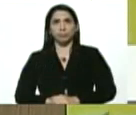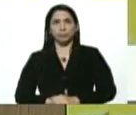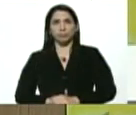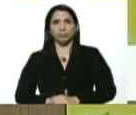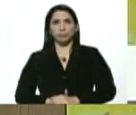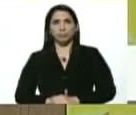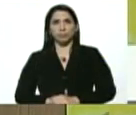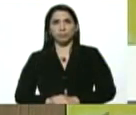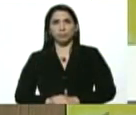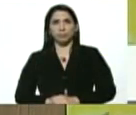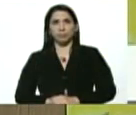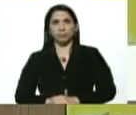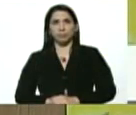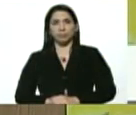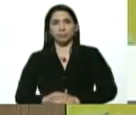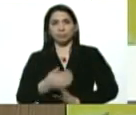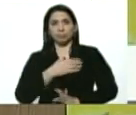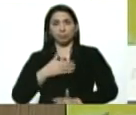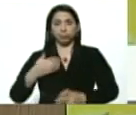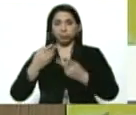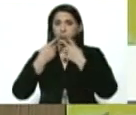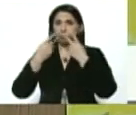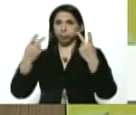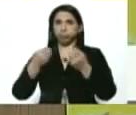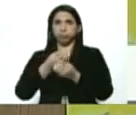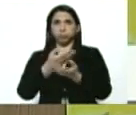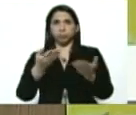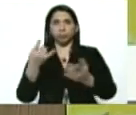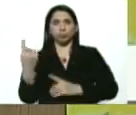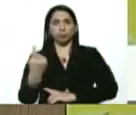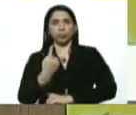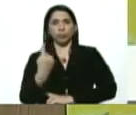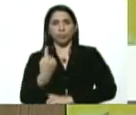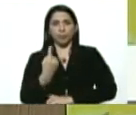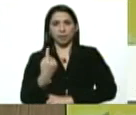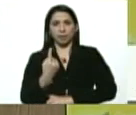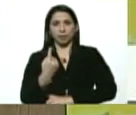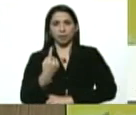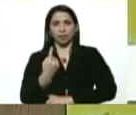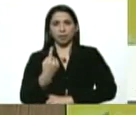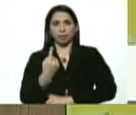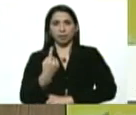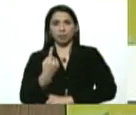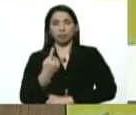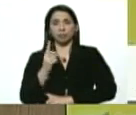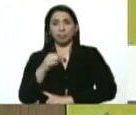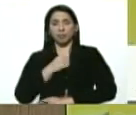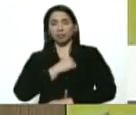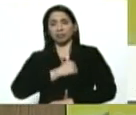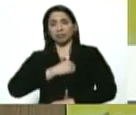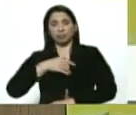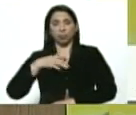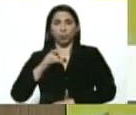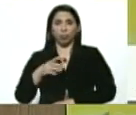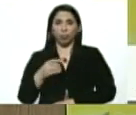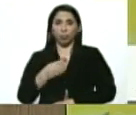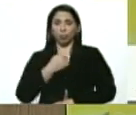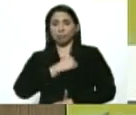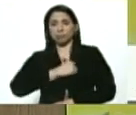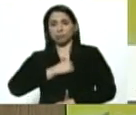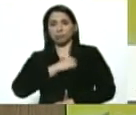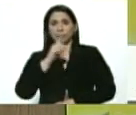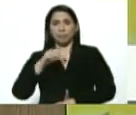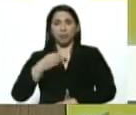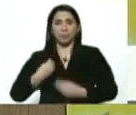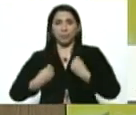queremos compartir con ustedes no solamente el dolor que nos embarga sino la preocupación